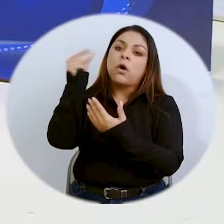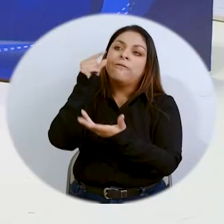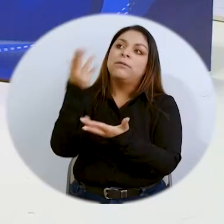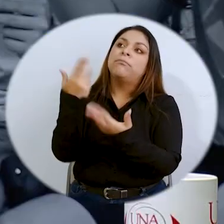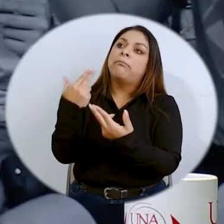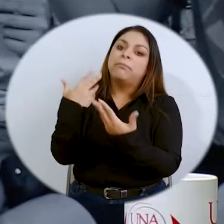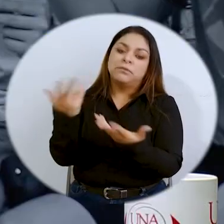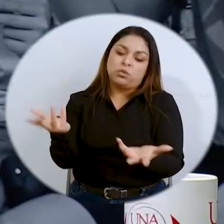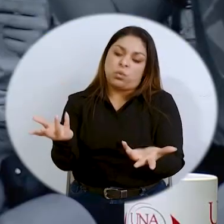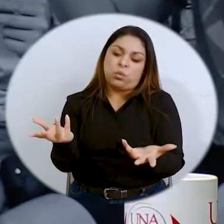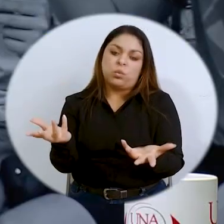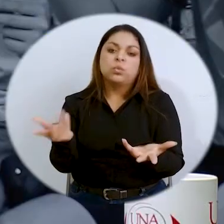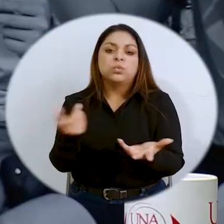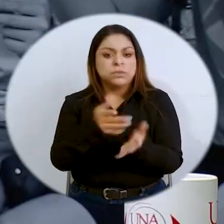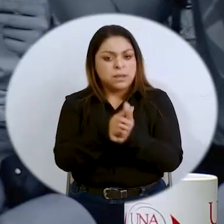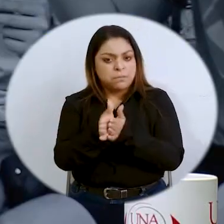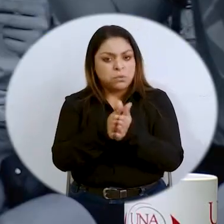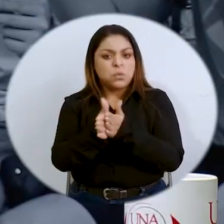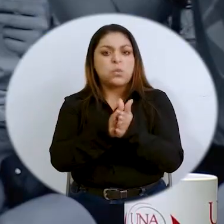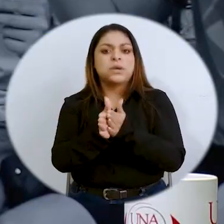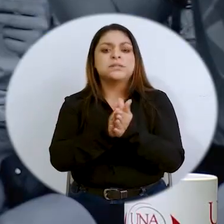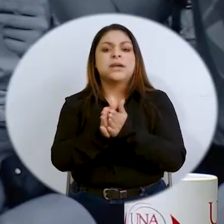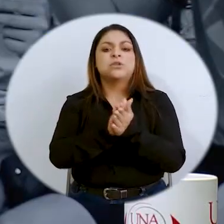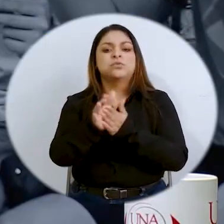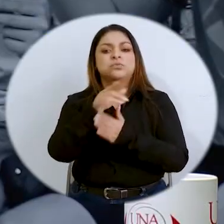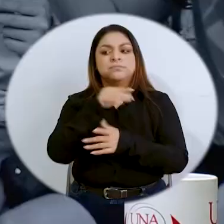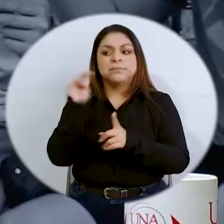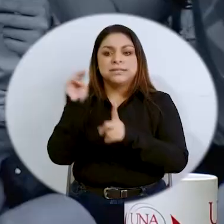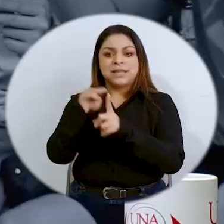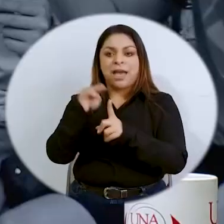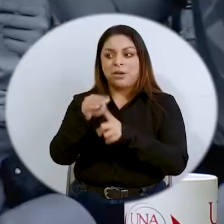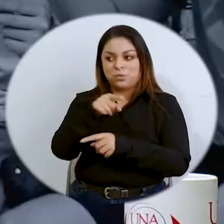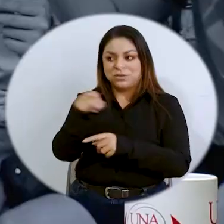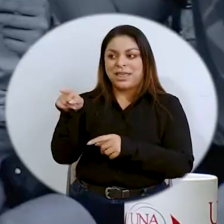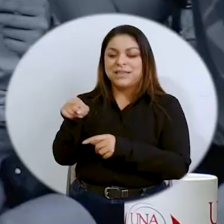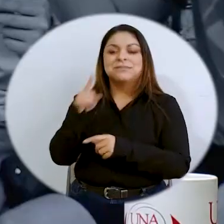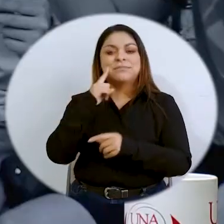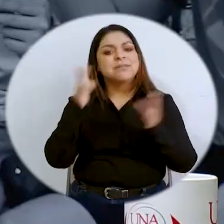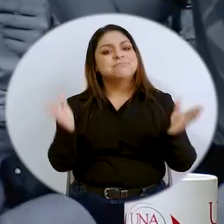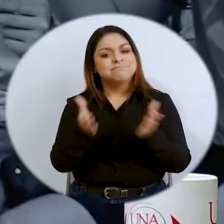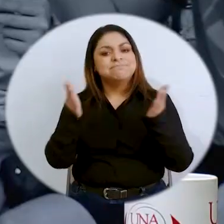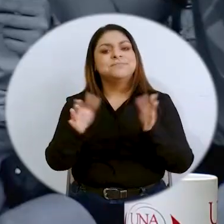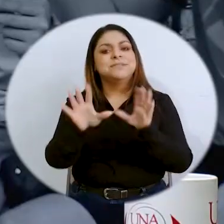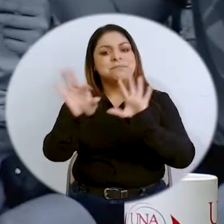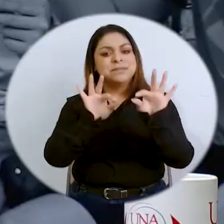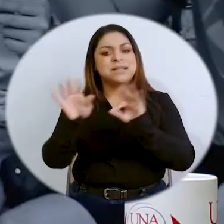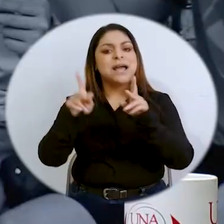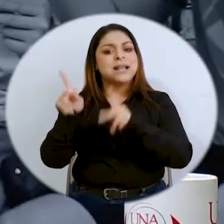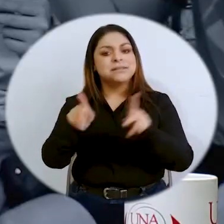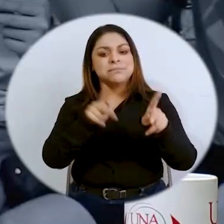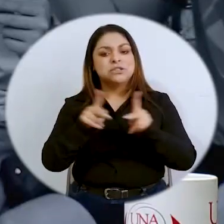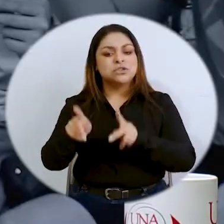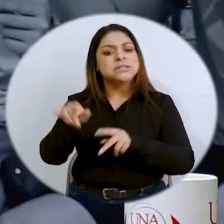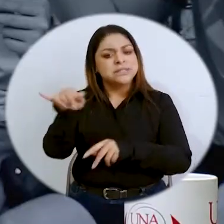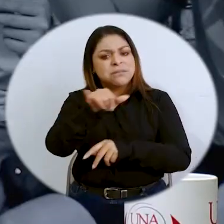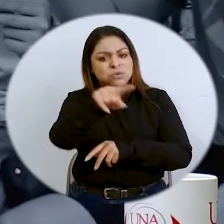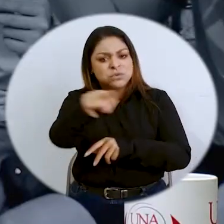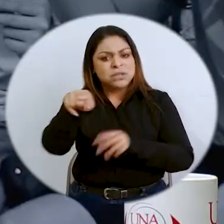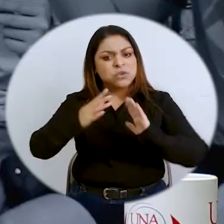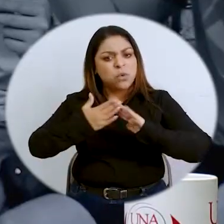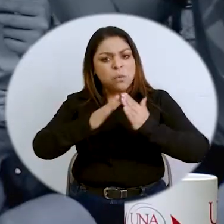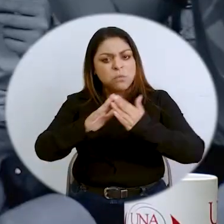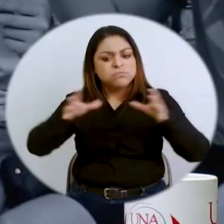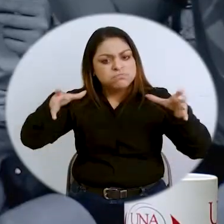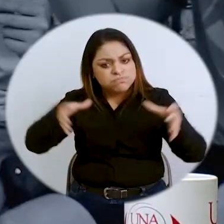lo resuelva el gobierno, ¿verdad? Así que aprovechar este mensaje que ustedes nos han compartido para invitar a las personas a que también